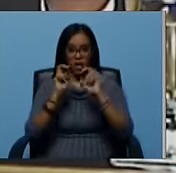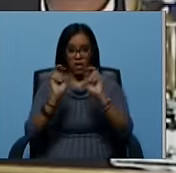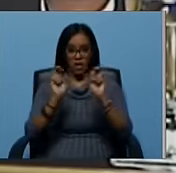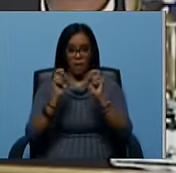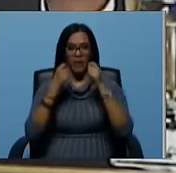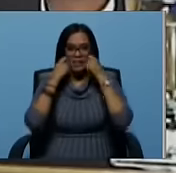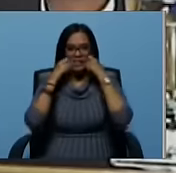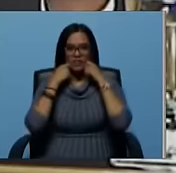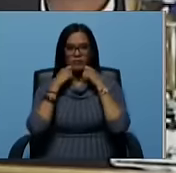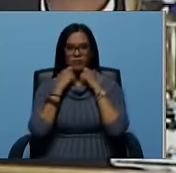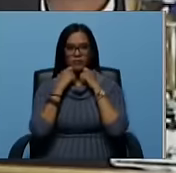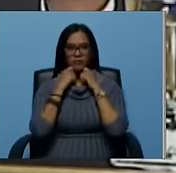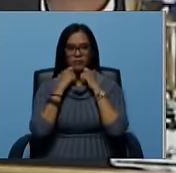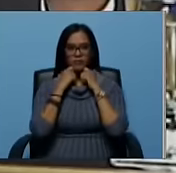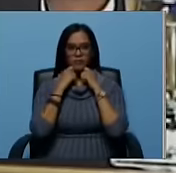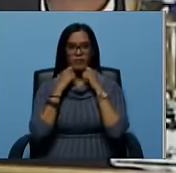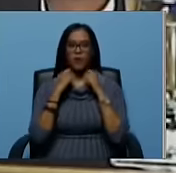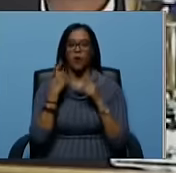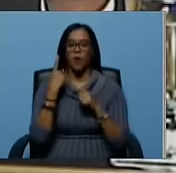Alias Lasayo,